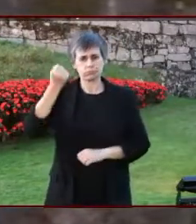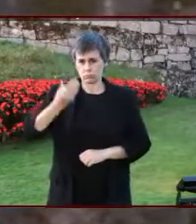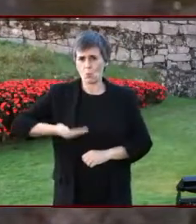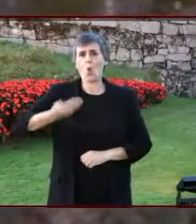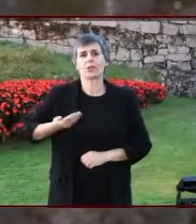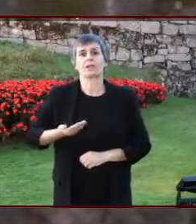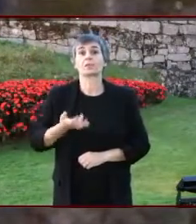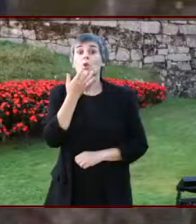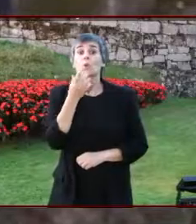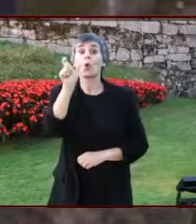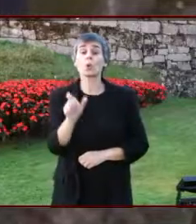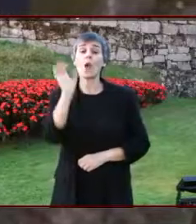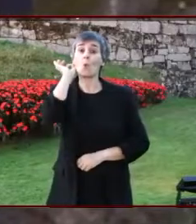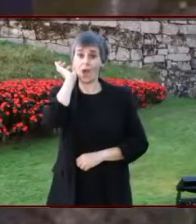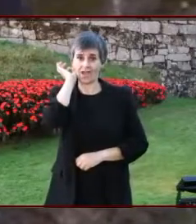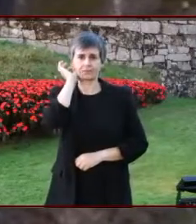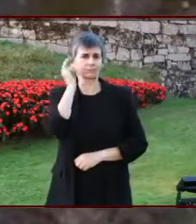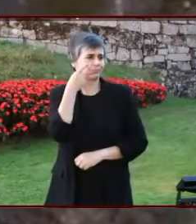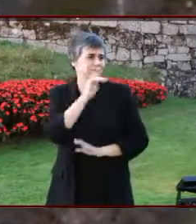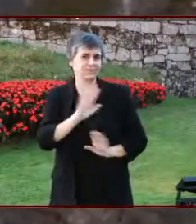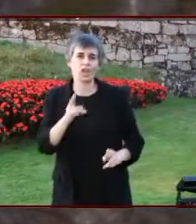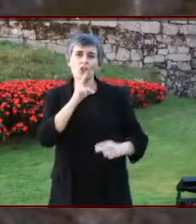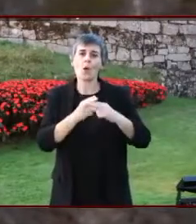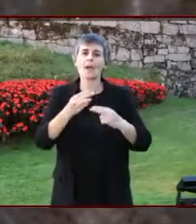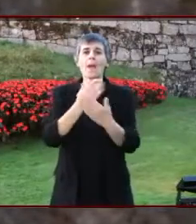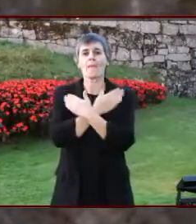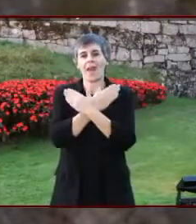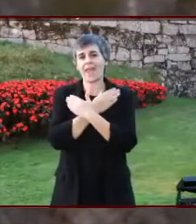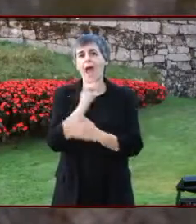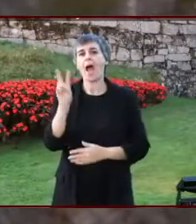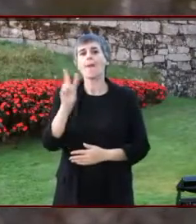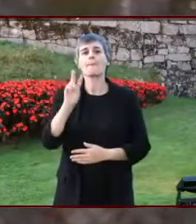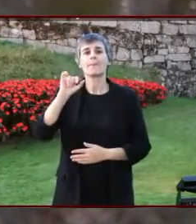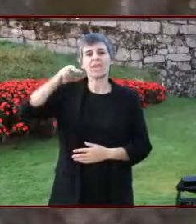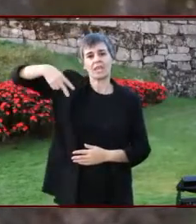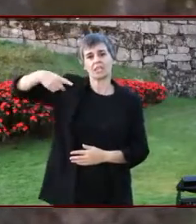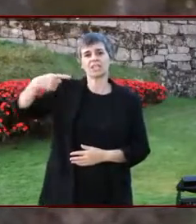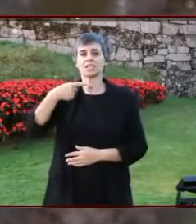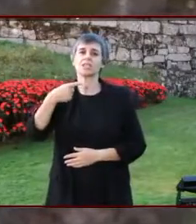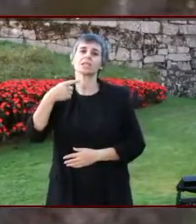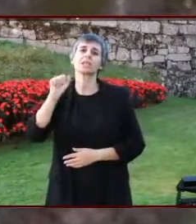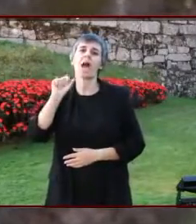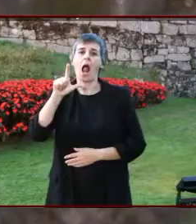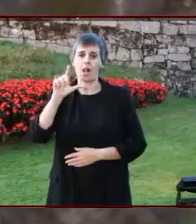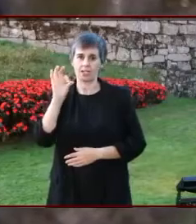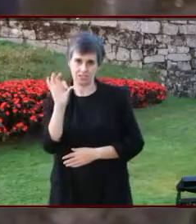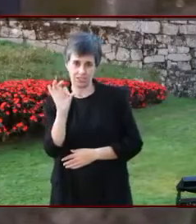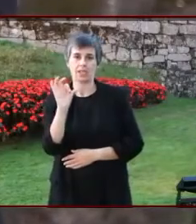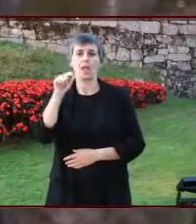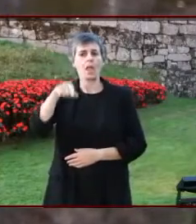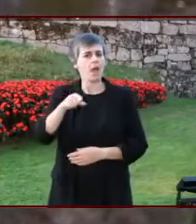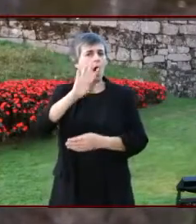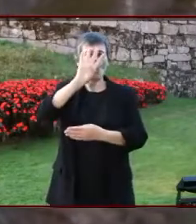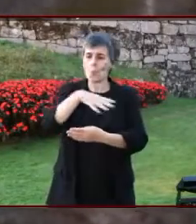extraordinaria. Chamábase María Viñals. Era poeta, era escritora,